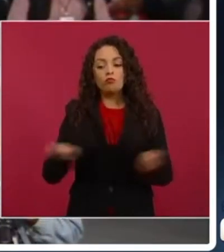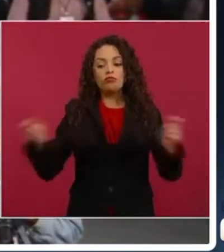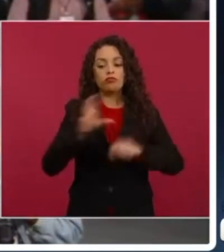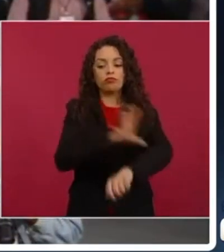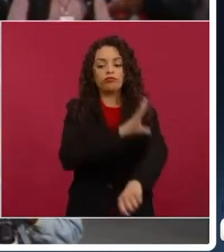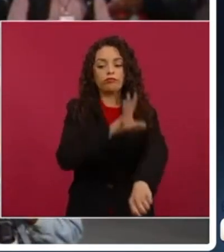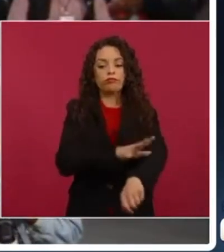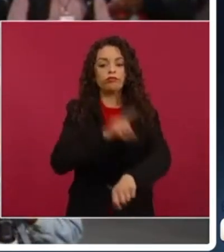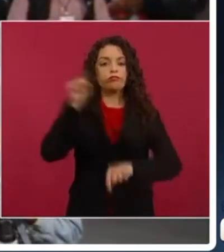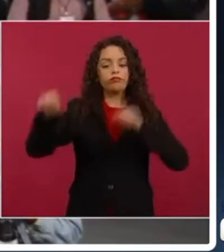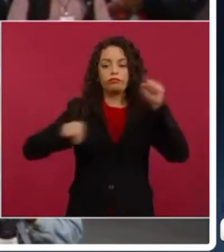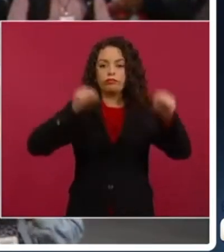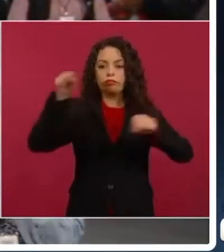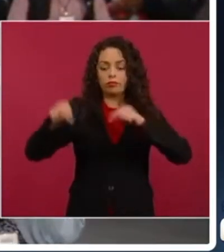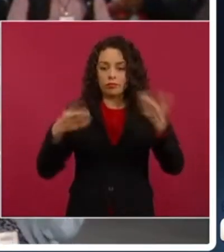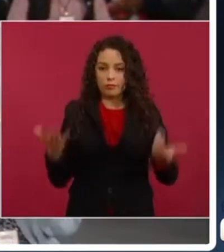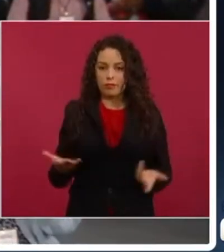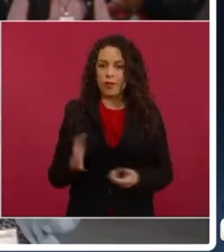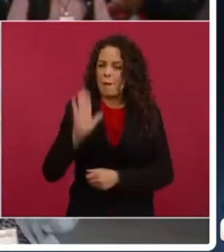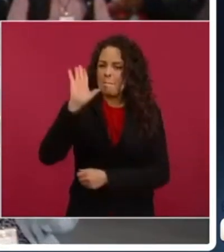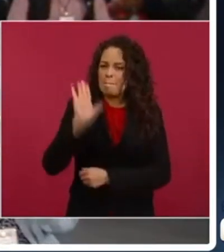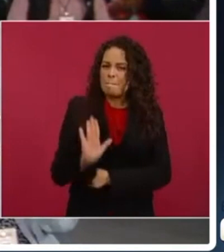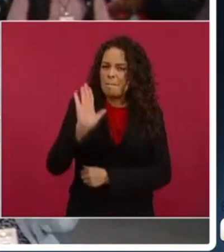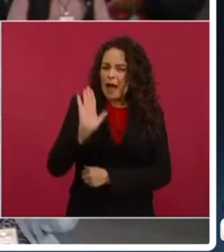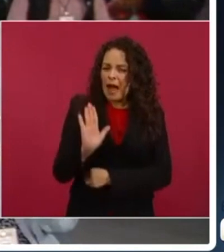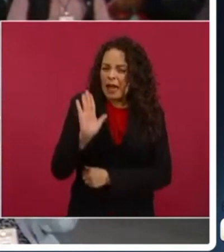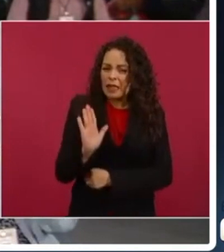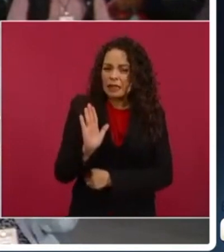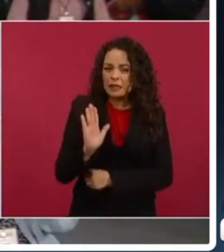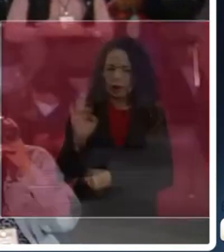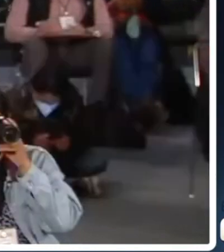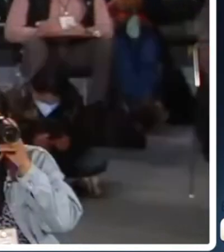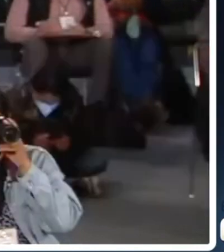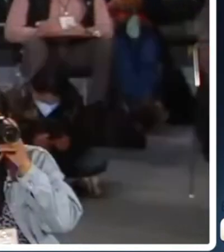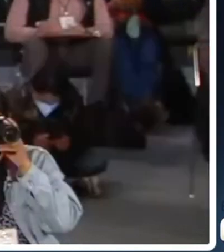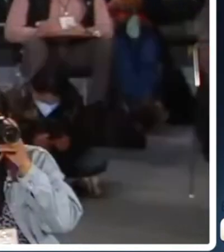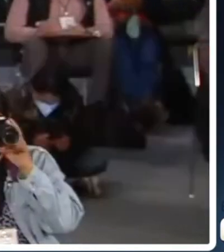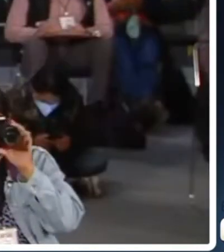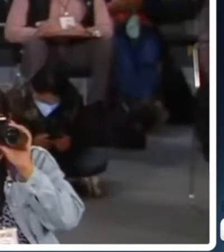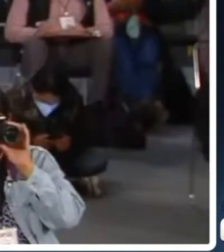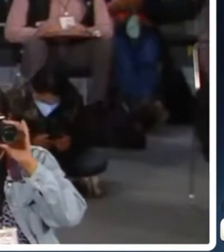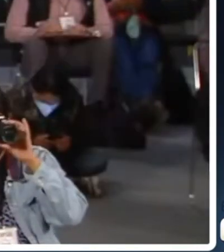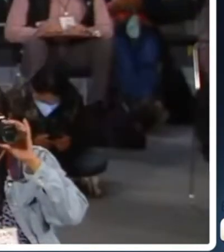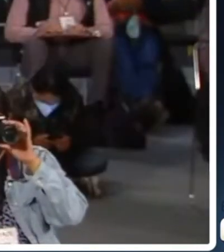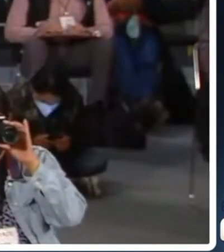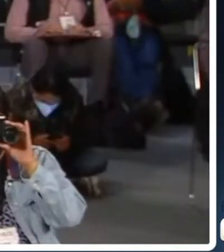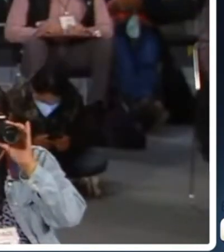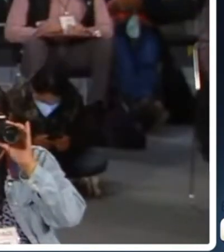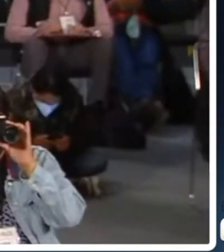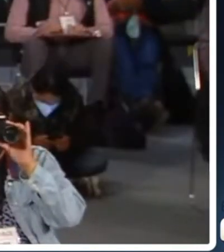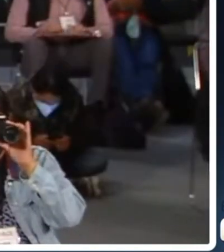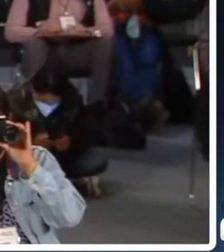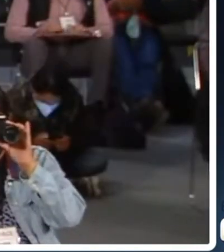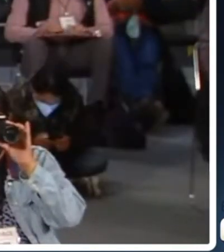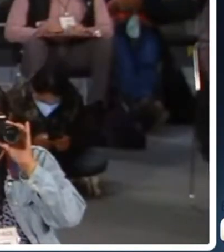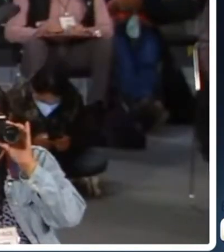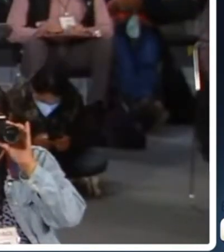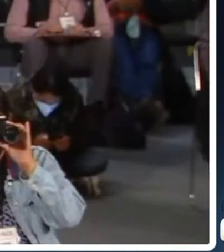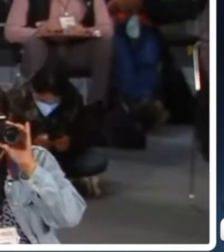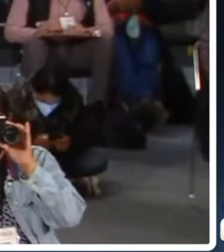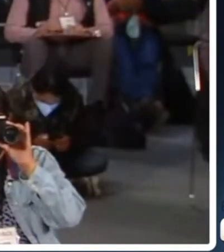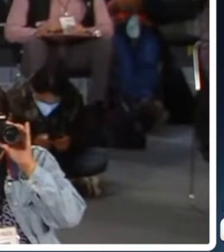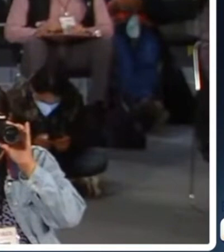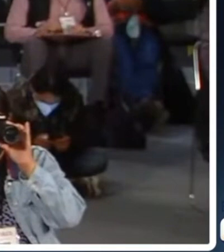eléctrica. Pues parece, presidente, que este proyecto ya no le gustó tampoco a los diputados del PRI, PAN,